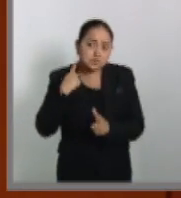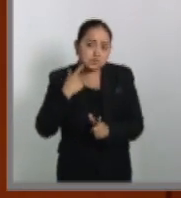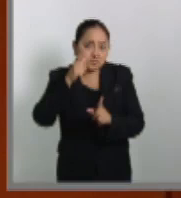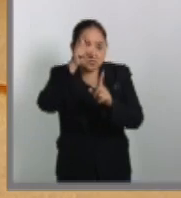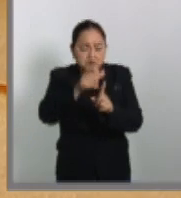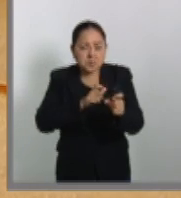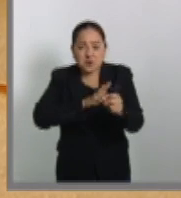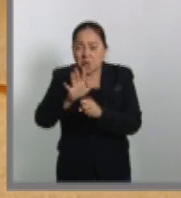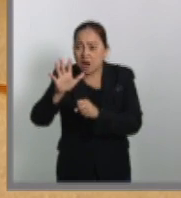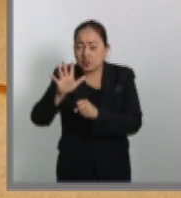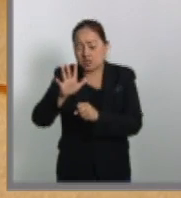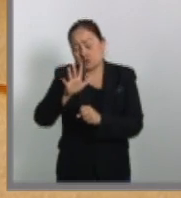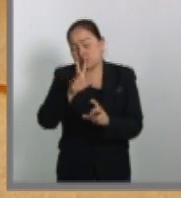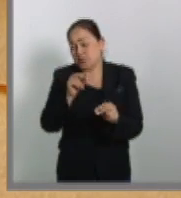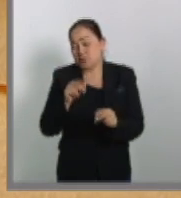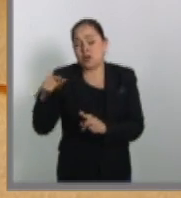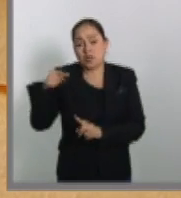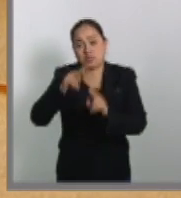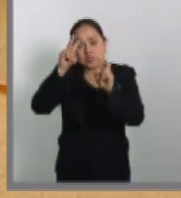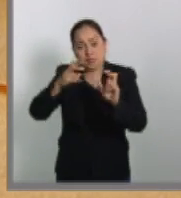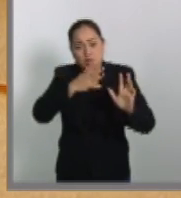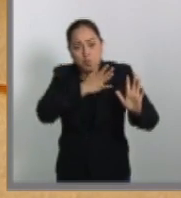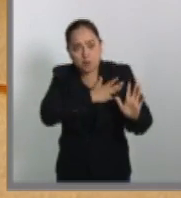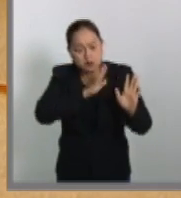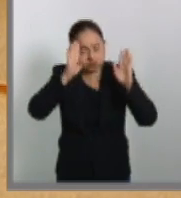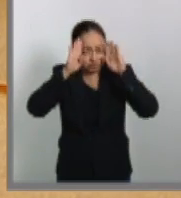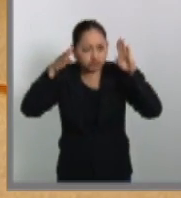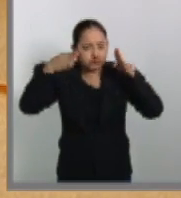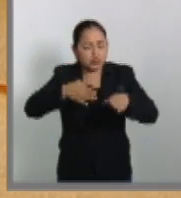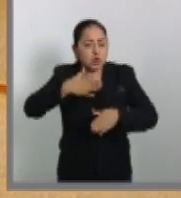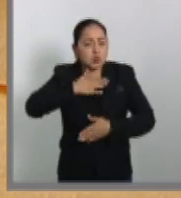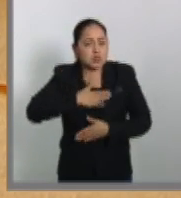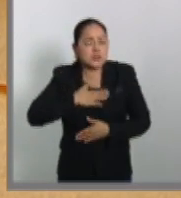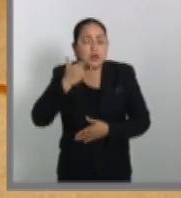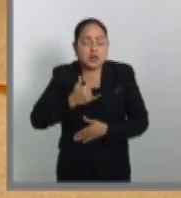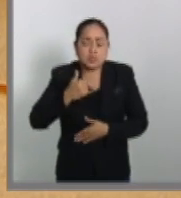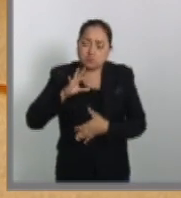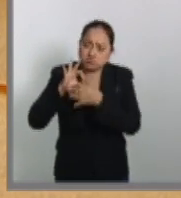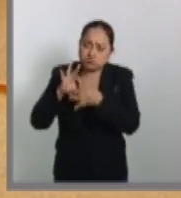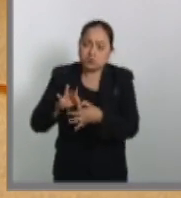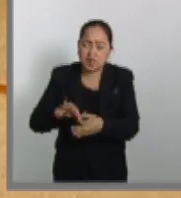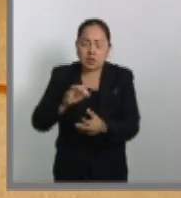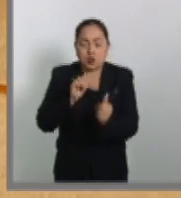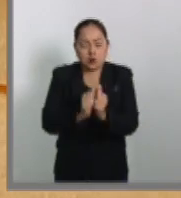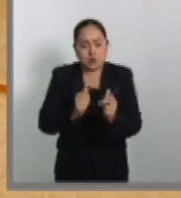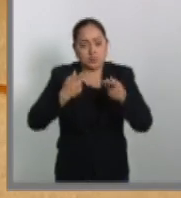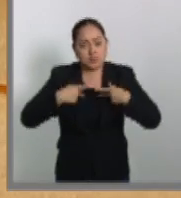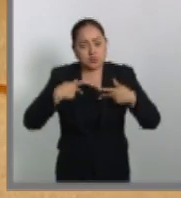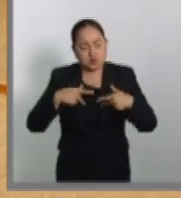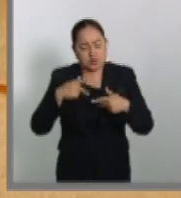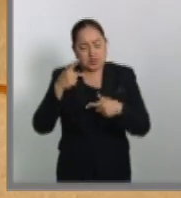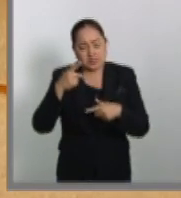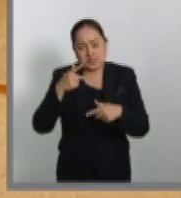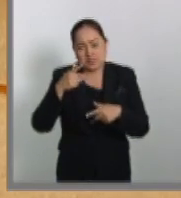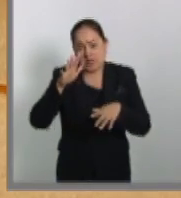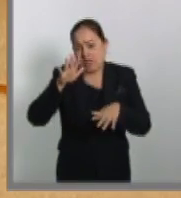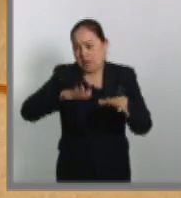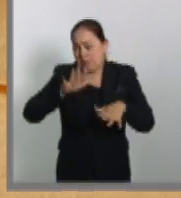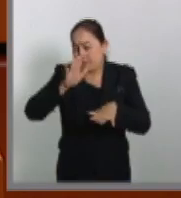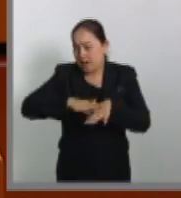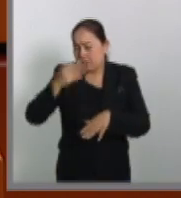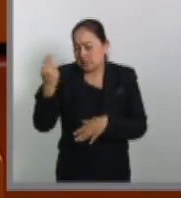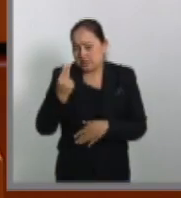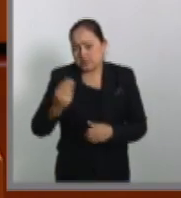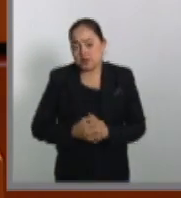géneros. Es un tema de compromiso, de justicia y de solidaridad con las personas que más lo